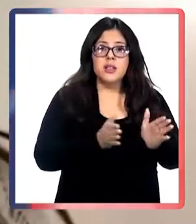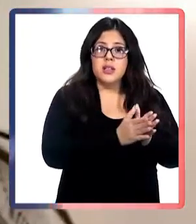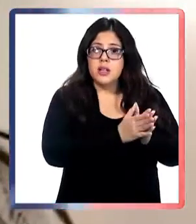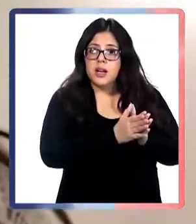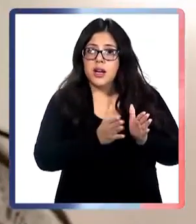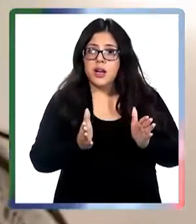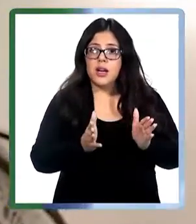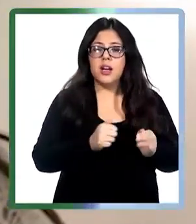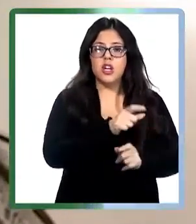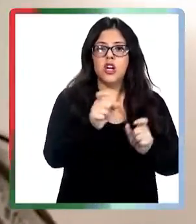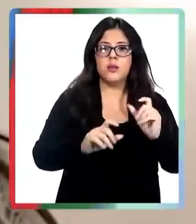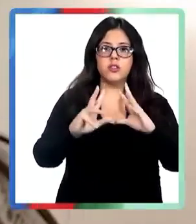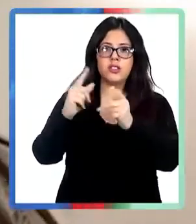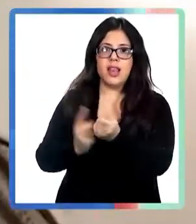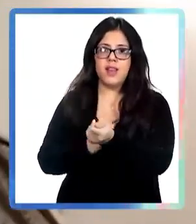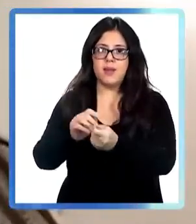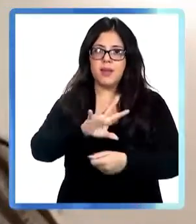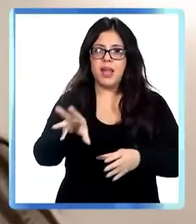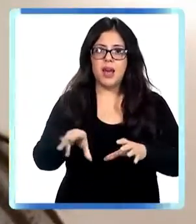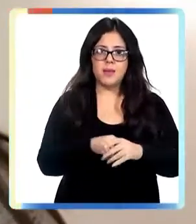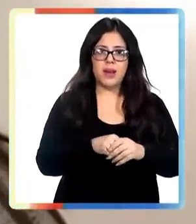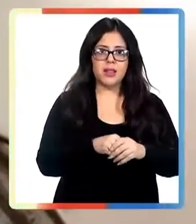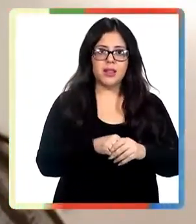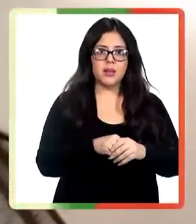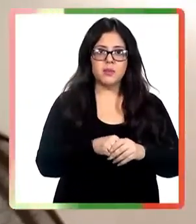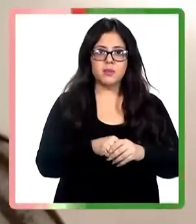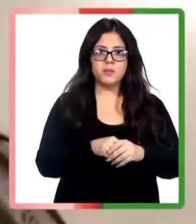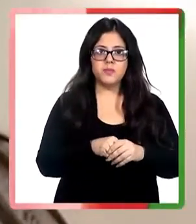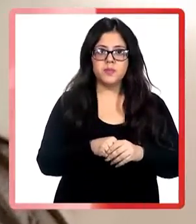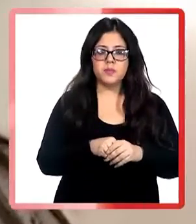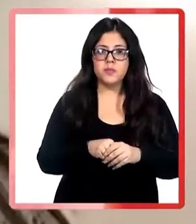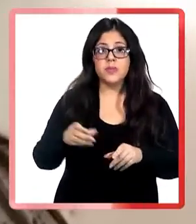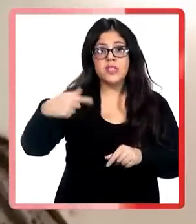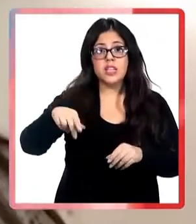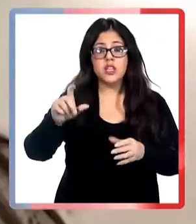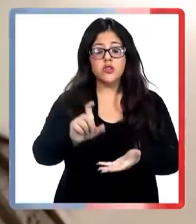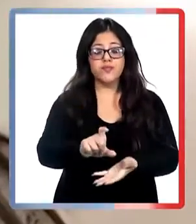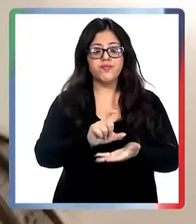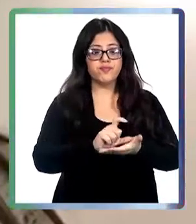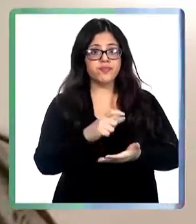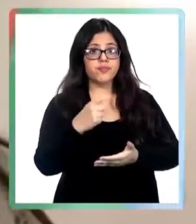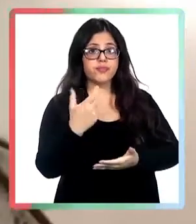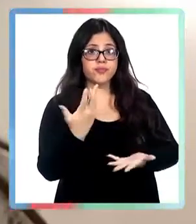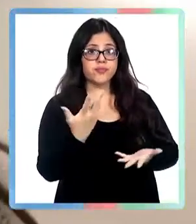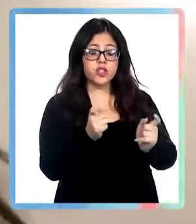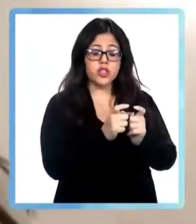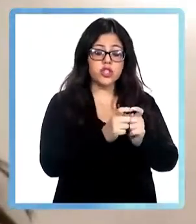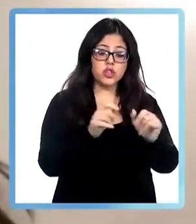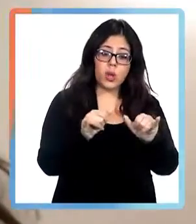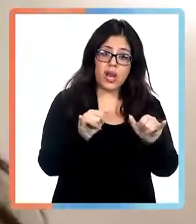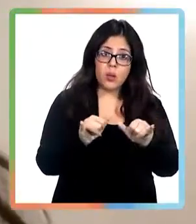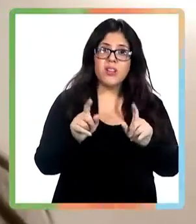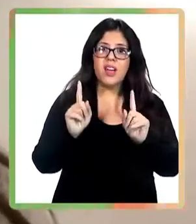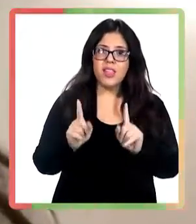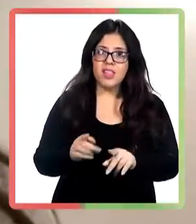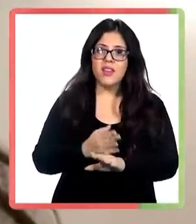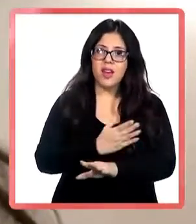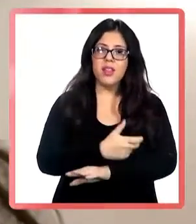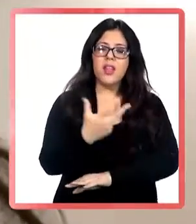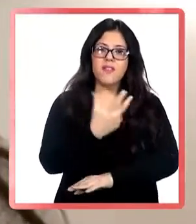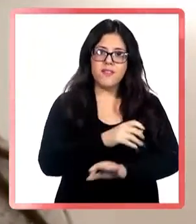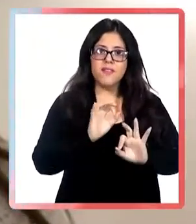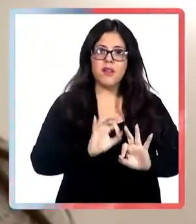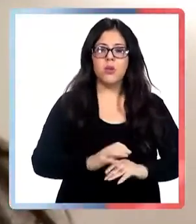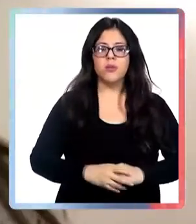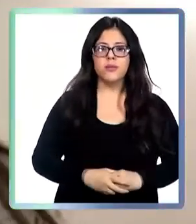el resto del núcleo familiar. Todos aquellos miembros de la familia que vayan a recibir, a tener contacto con el recién nacido, deberían estar